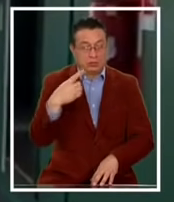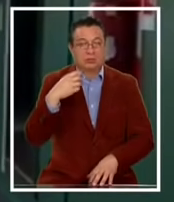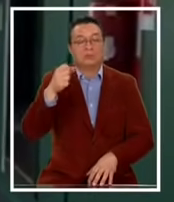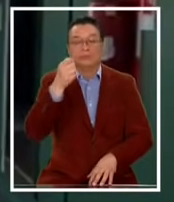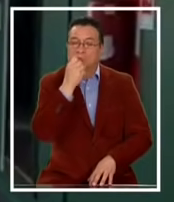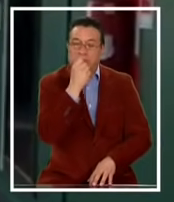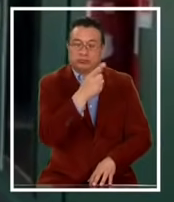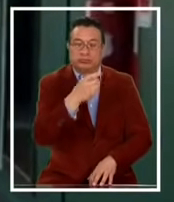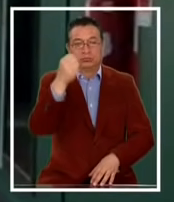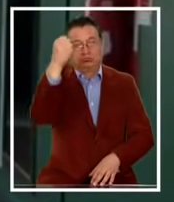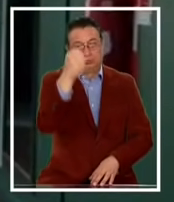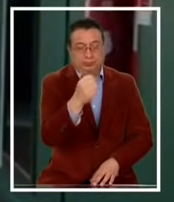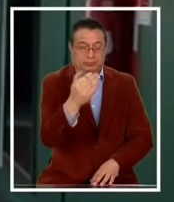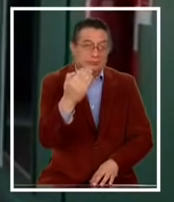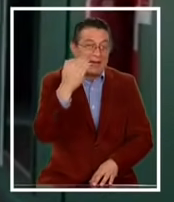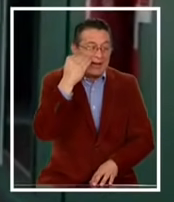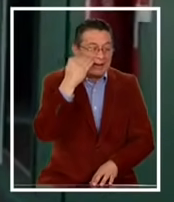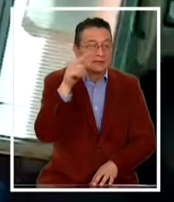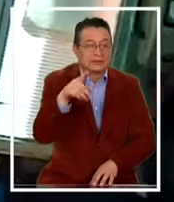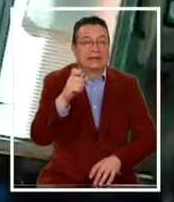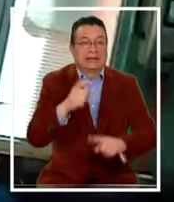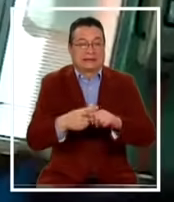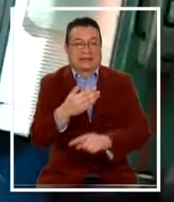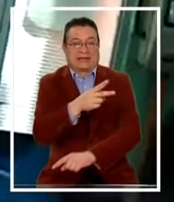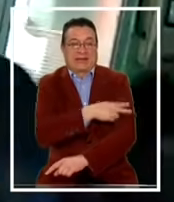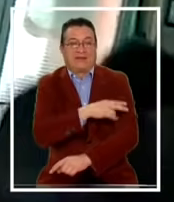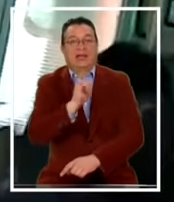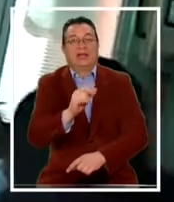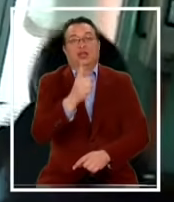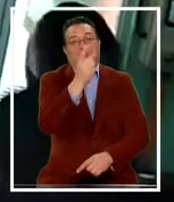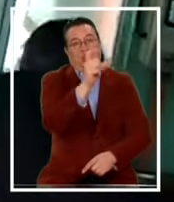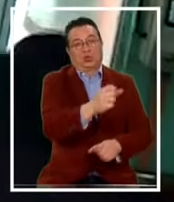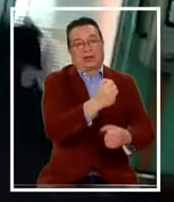homicidio frustrado en contra de su ex jefe y